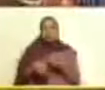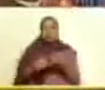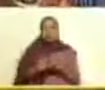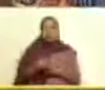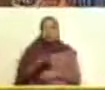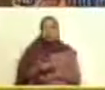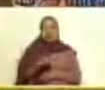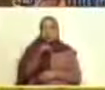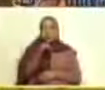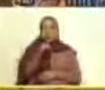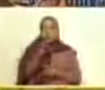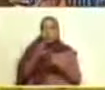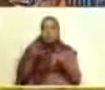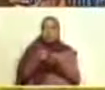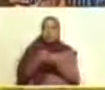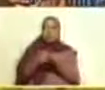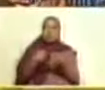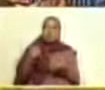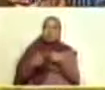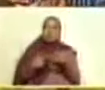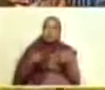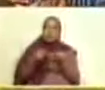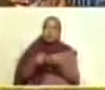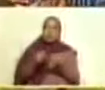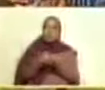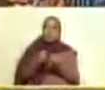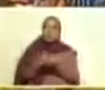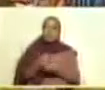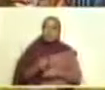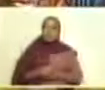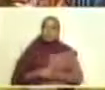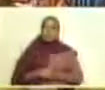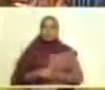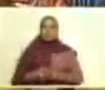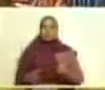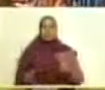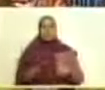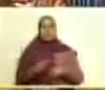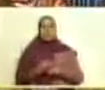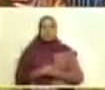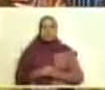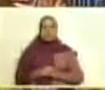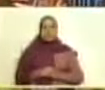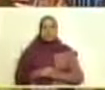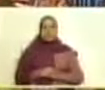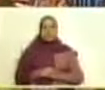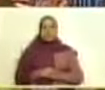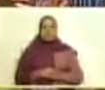Y el tema que ha dicho Yelitza Bernal